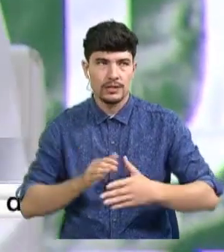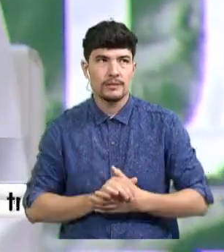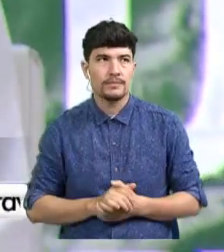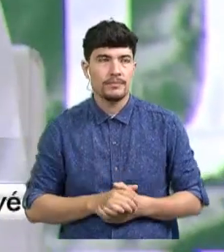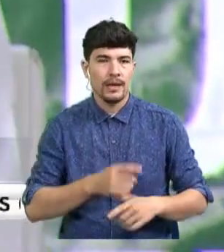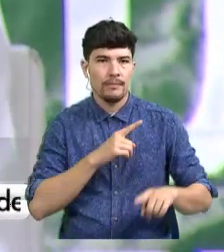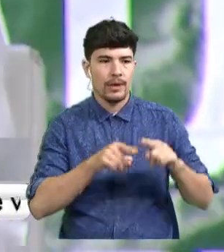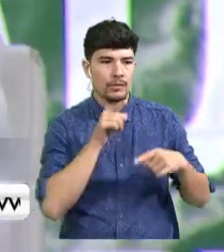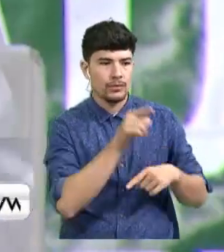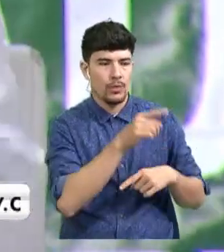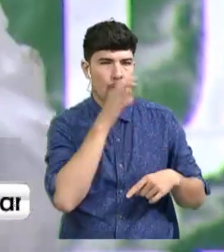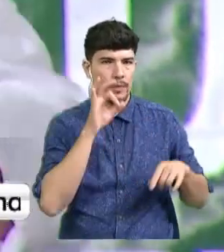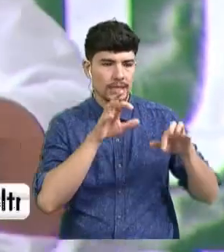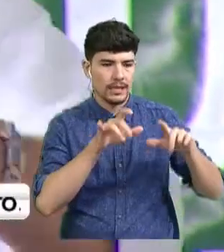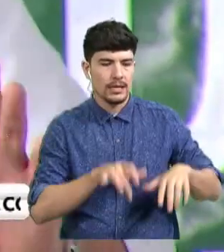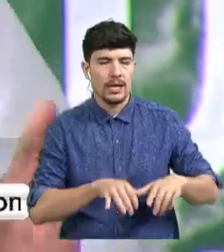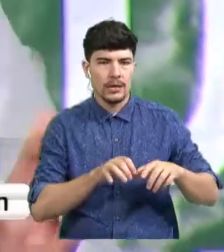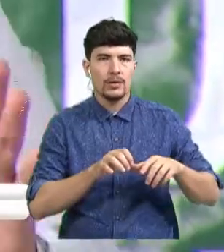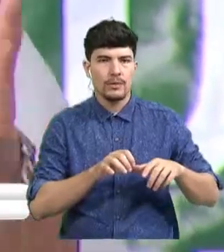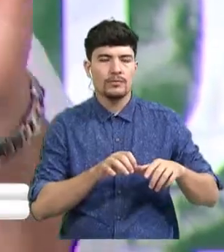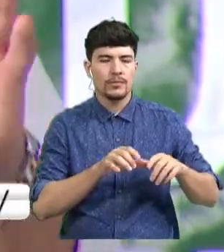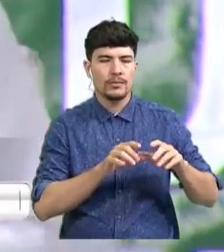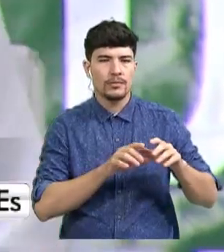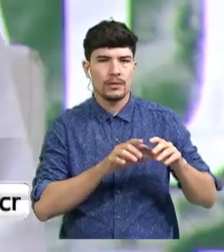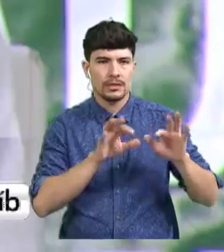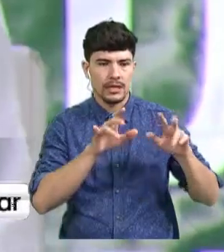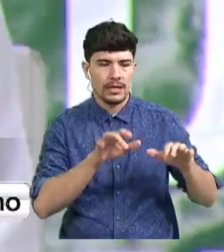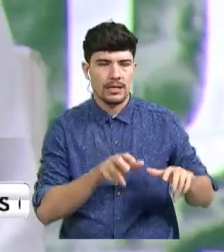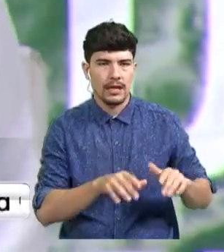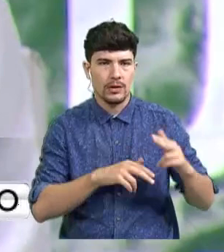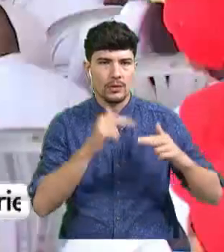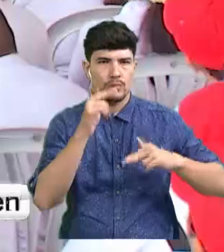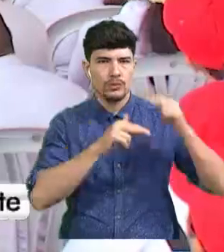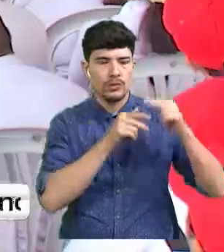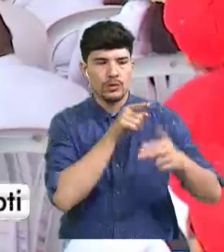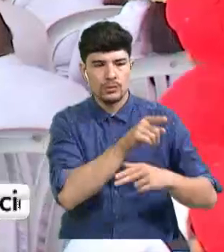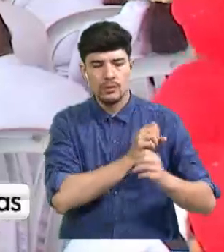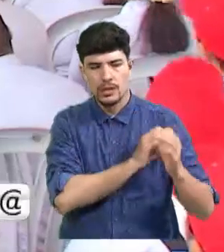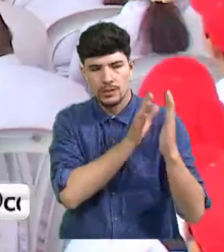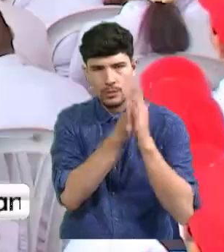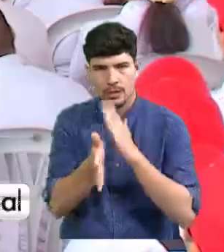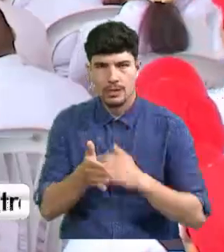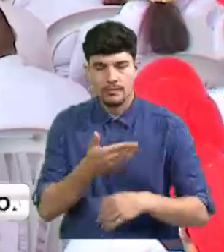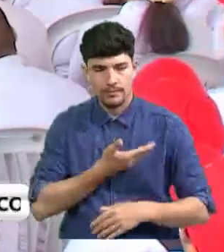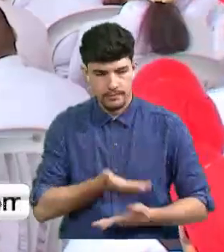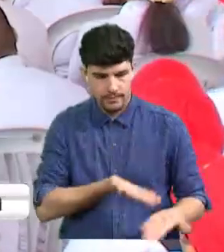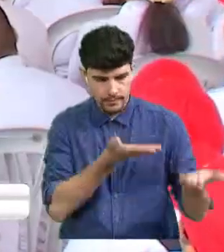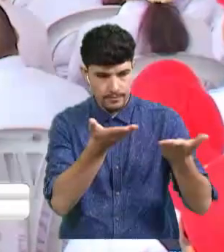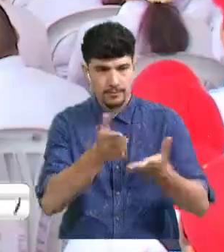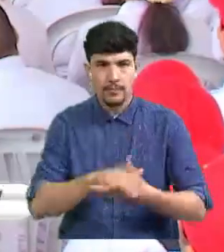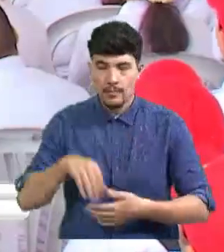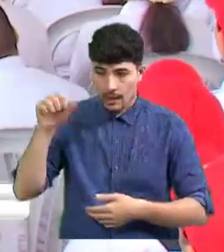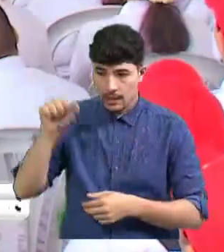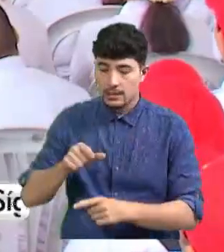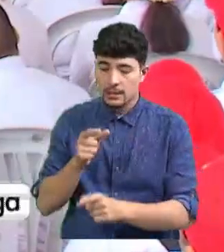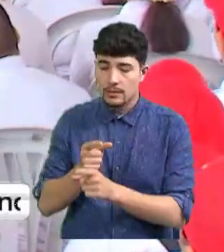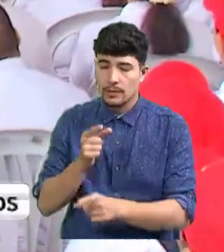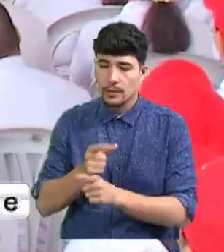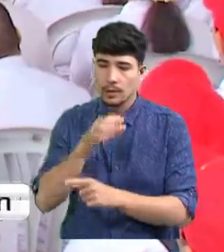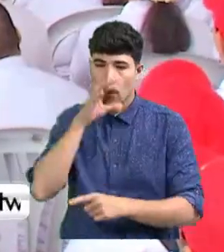sea el secretario de Infraestructura el que les cuente cuál fue la planeación y cuál el trabajo que está adelantando con ellos. Doctor Mejía. Sí, señor